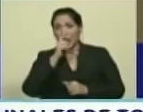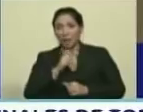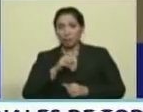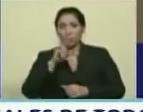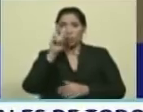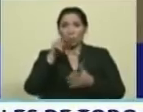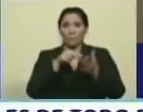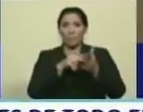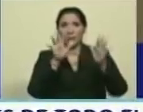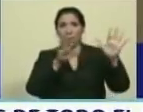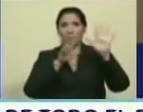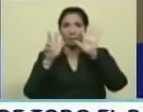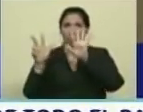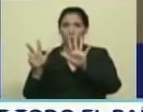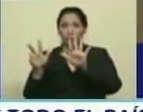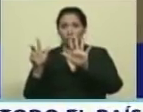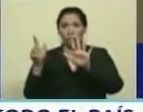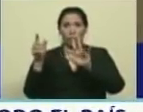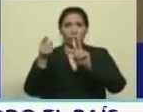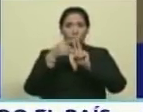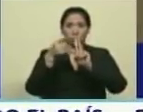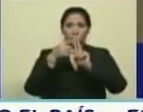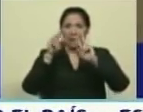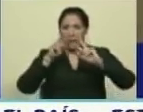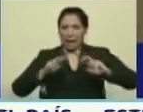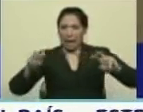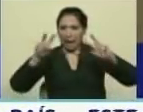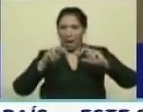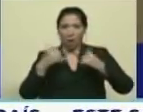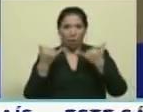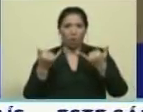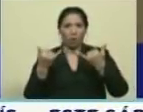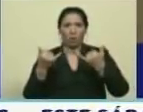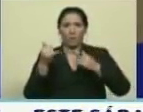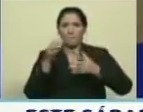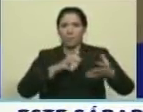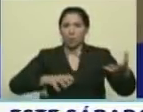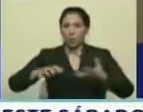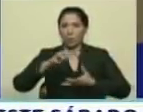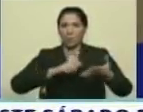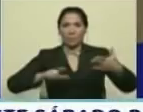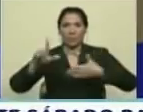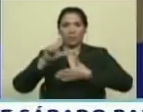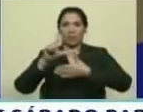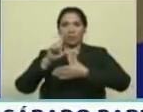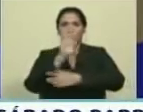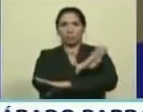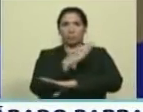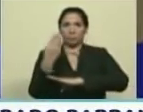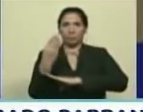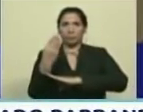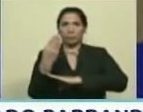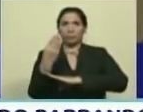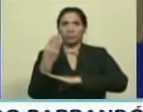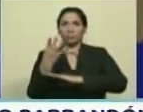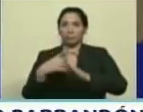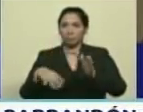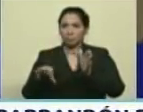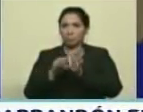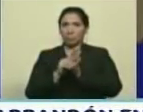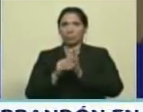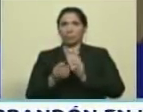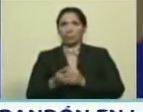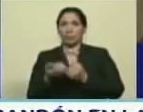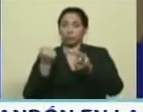2018. Segundo, análisis de la actual situación de América Latina y el Caribe en un contexto de recrudecimiento de la